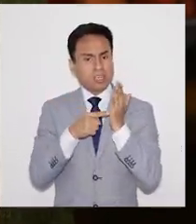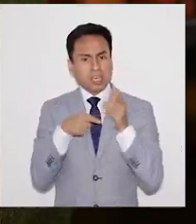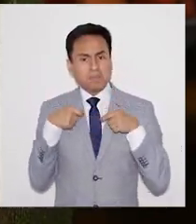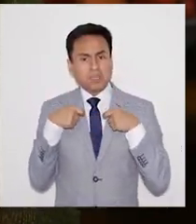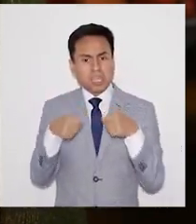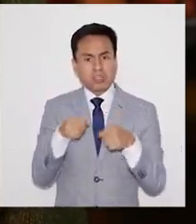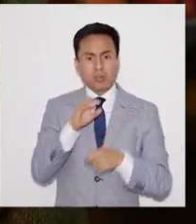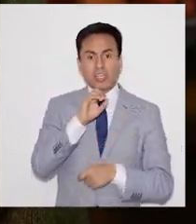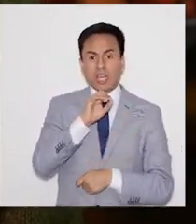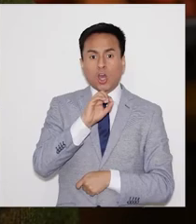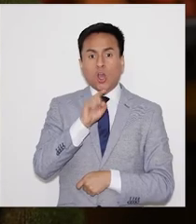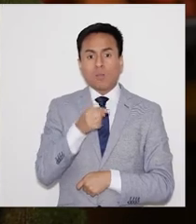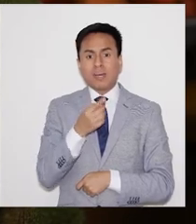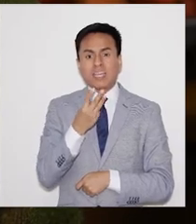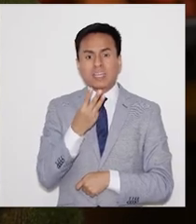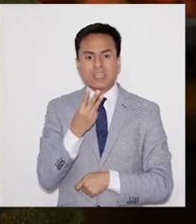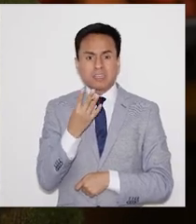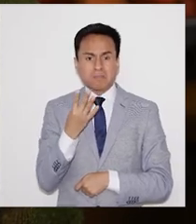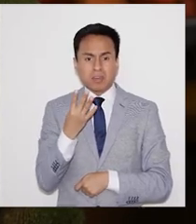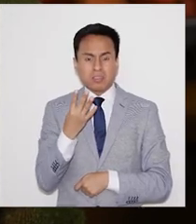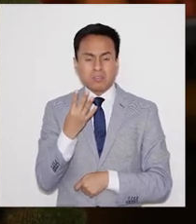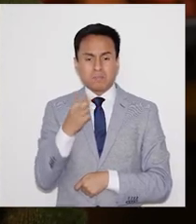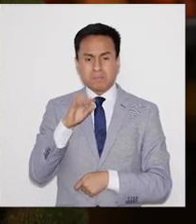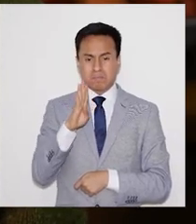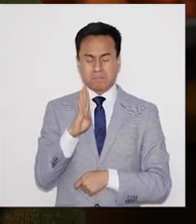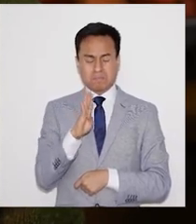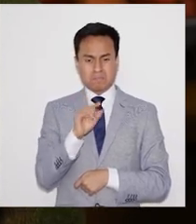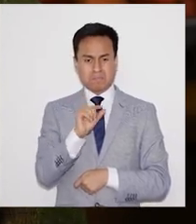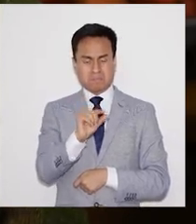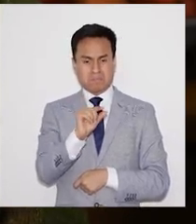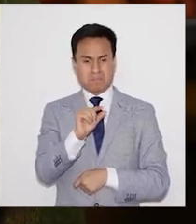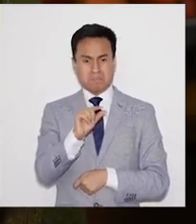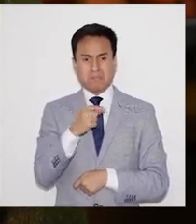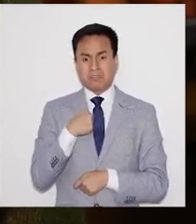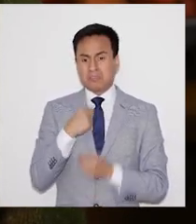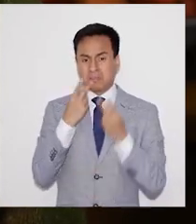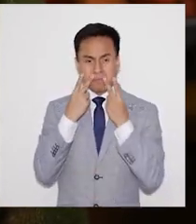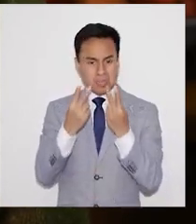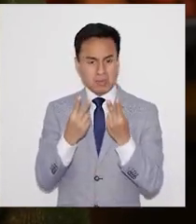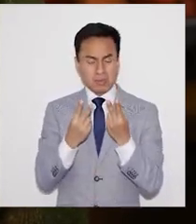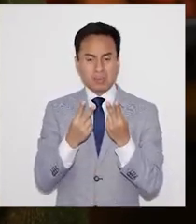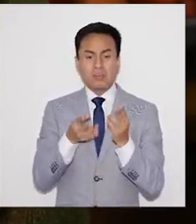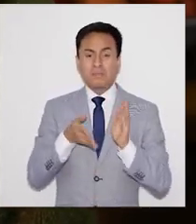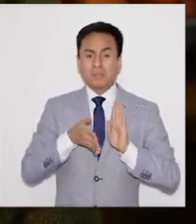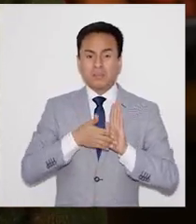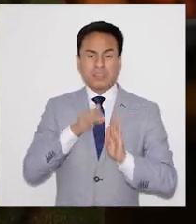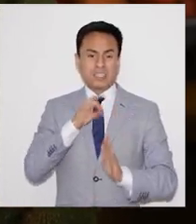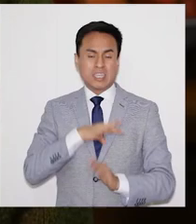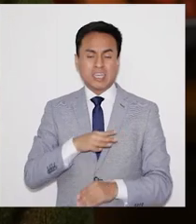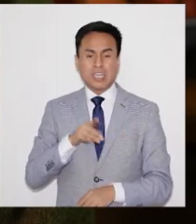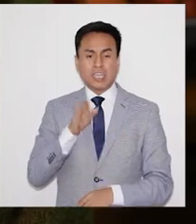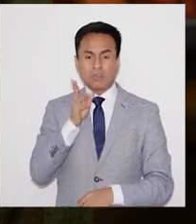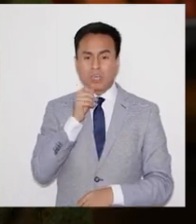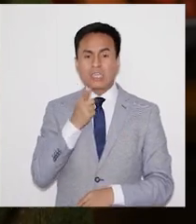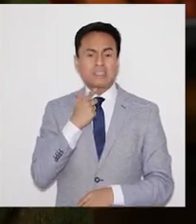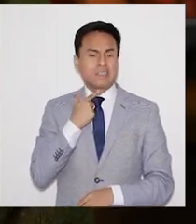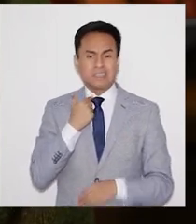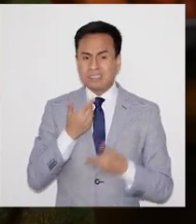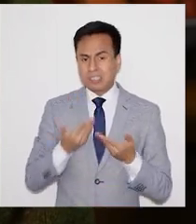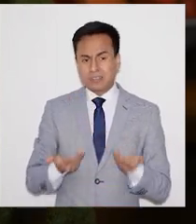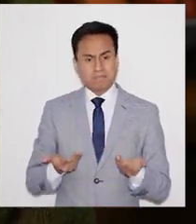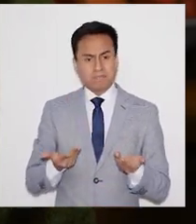Estamos invirtiendo 0,34, que yo considero que es una demostración de que Chile no tiene ni un